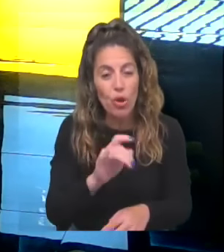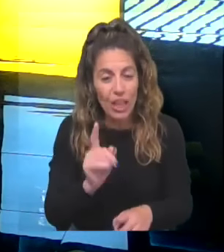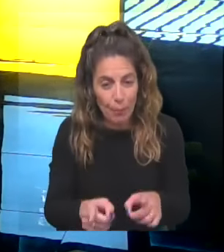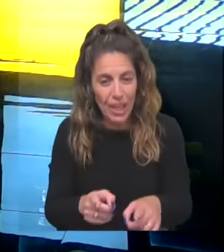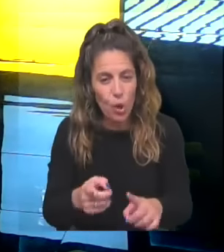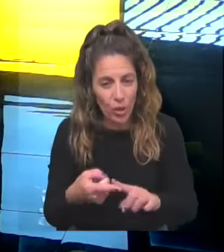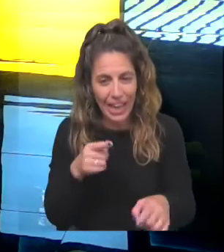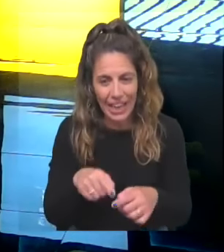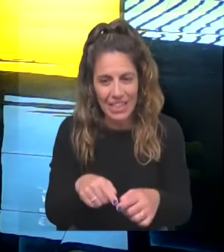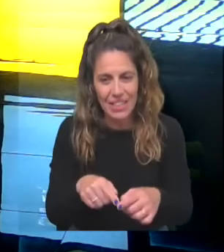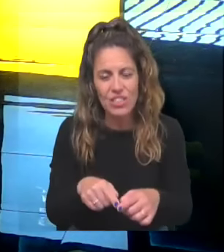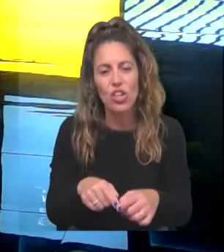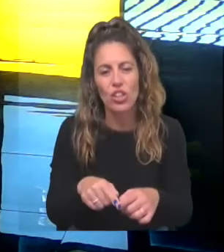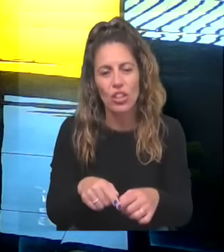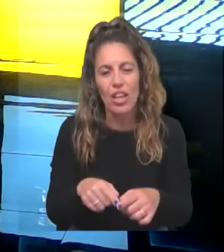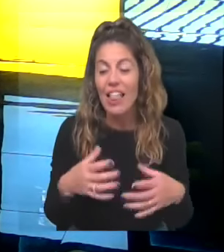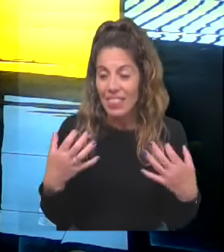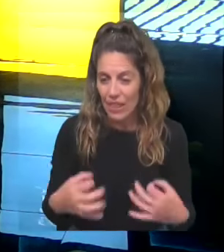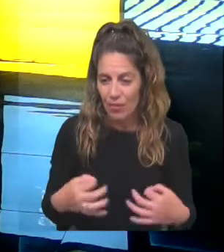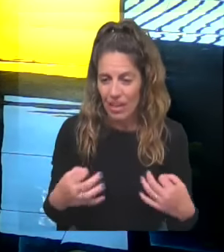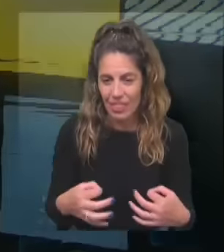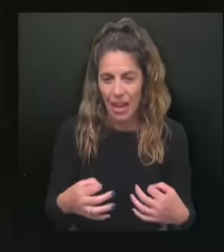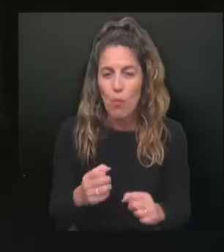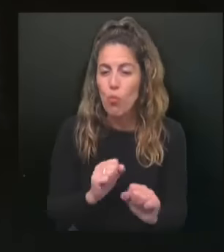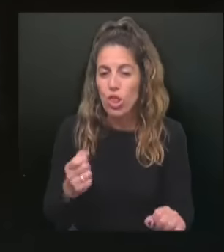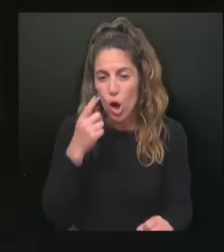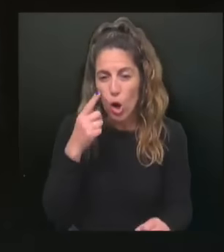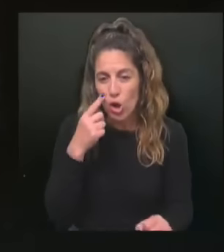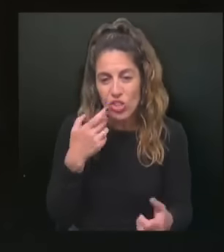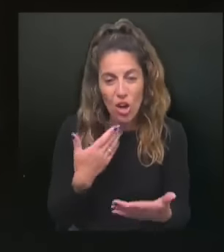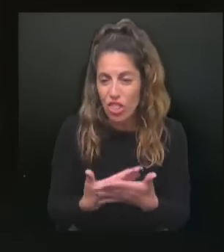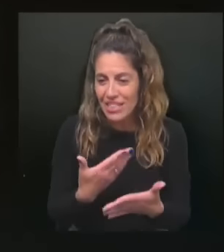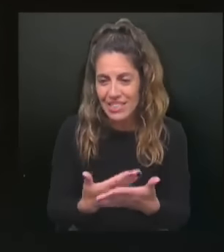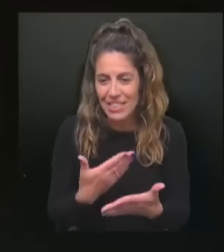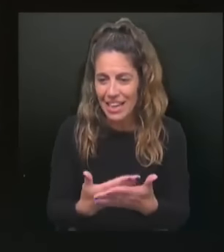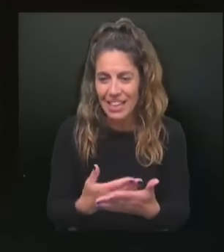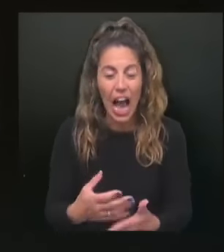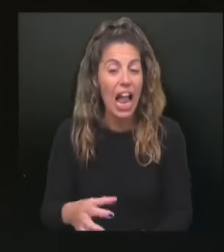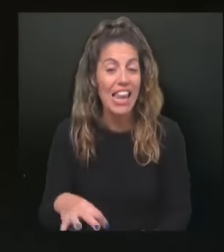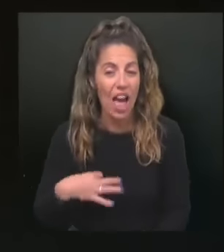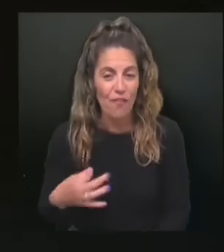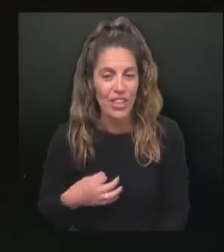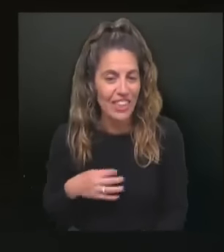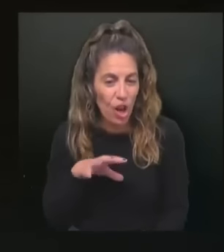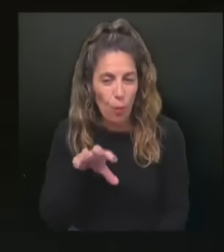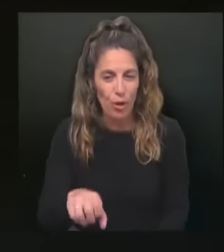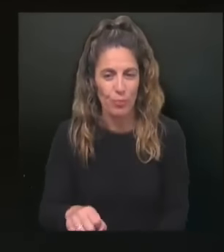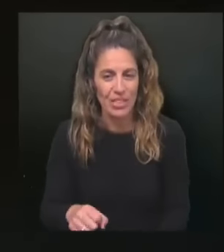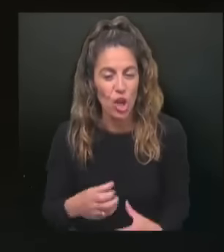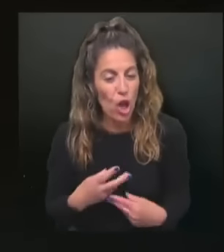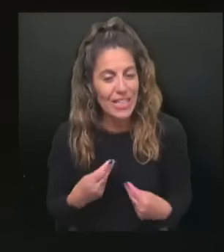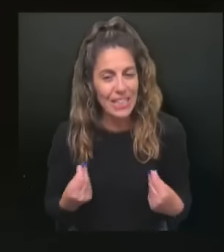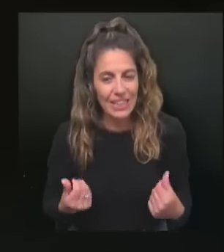sí, bastante más... Verdaderamente pude conocer muy de cerca la vida, el compromiso, el sentido de la